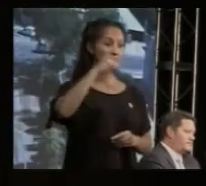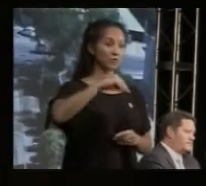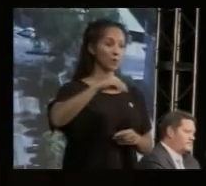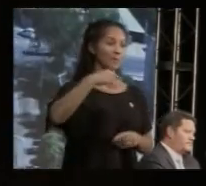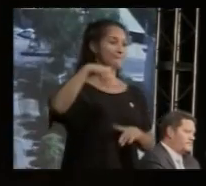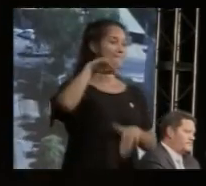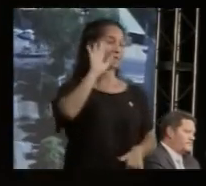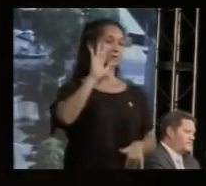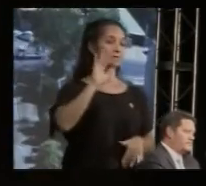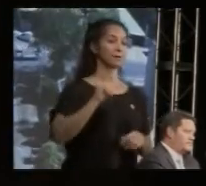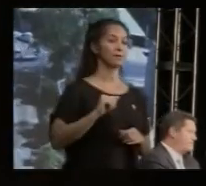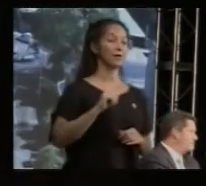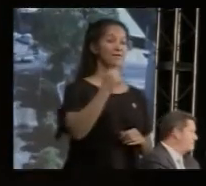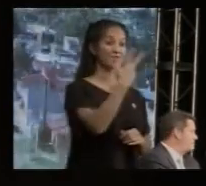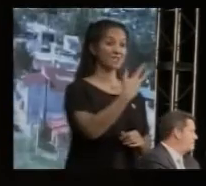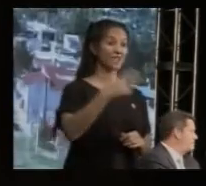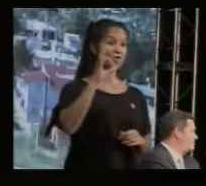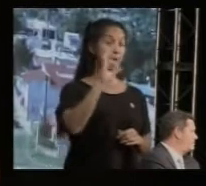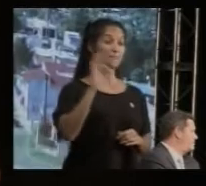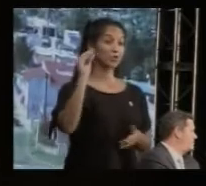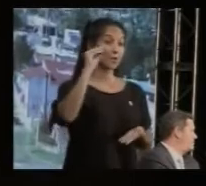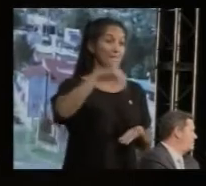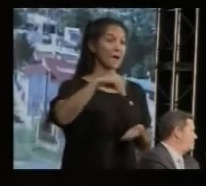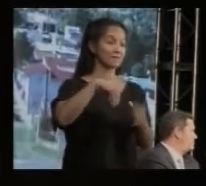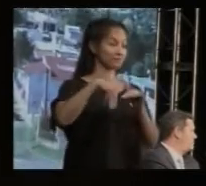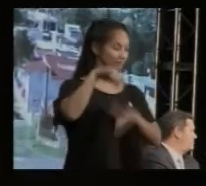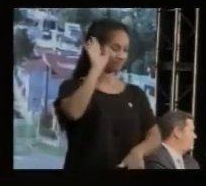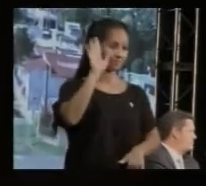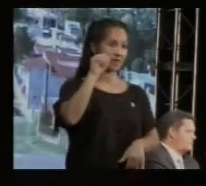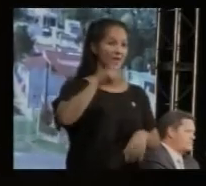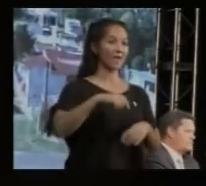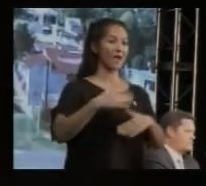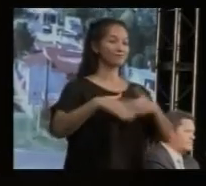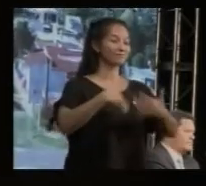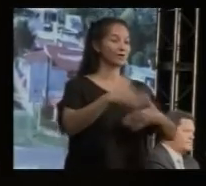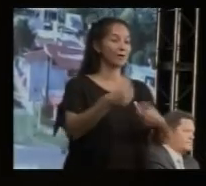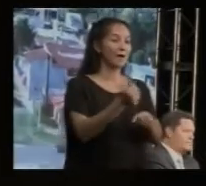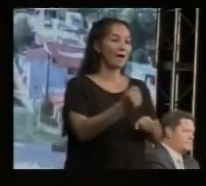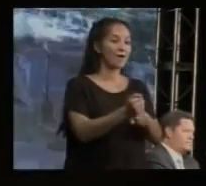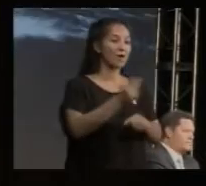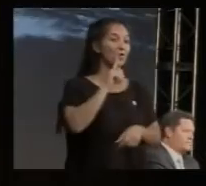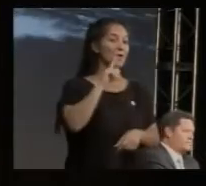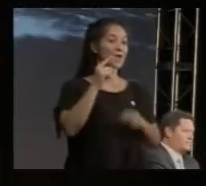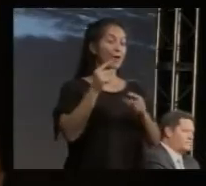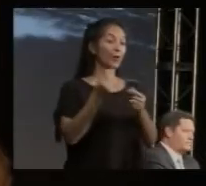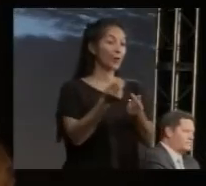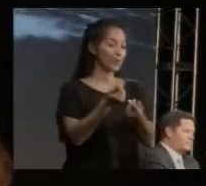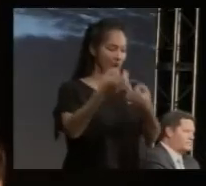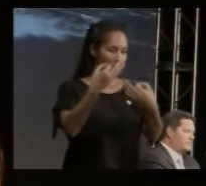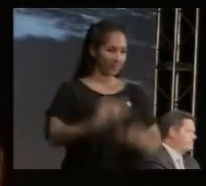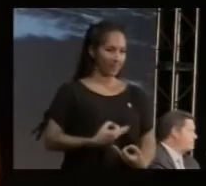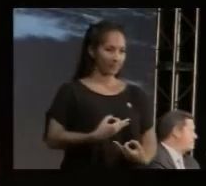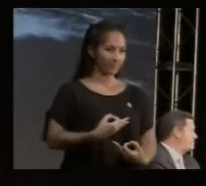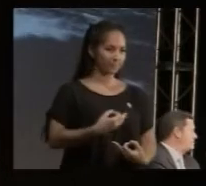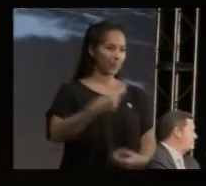un plazo fijo de 300 millones. Esto habla del correcto manejo de nuestro equipo económico, pero no nos debe hacer creer